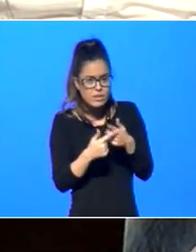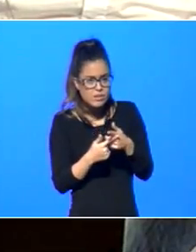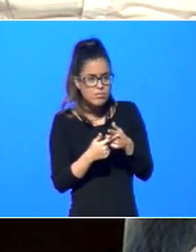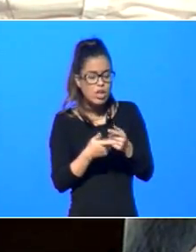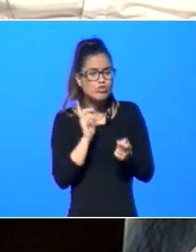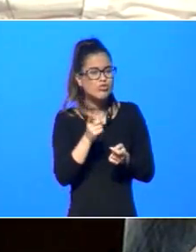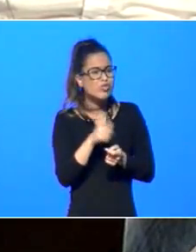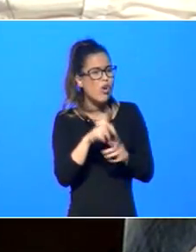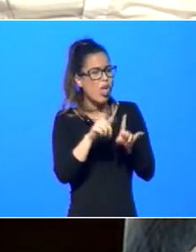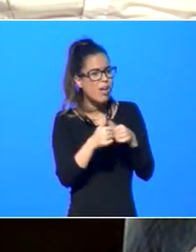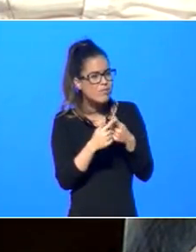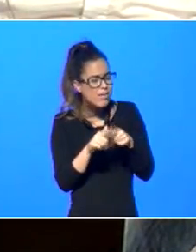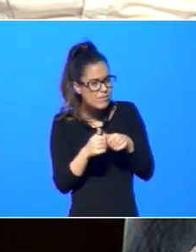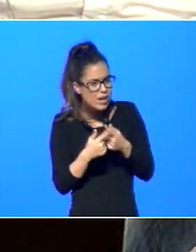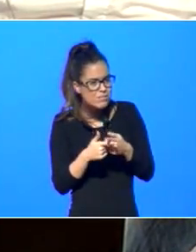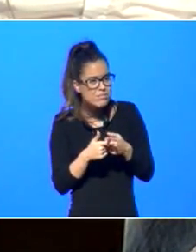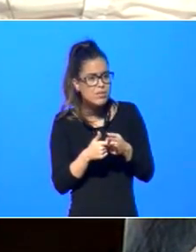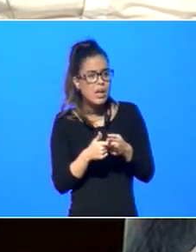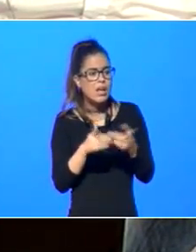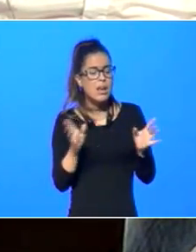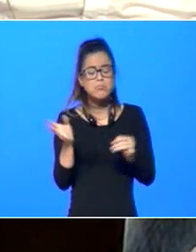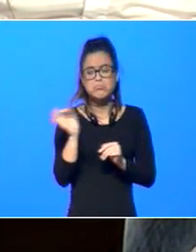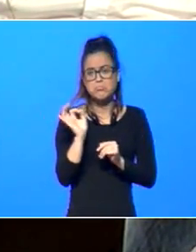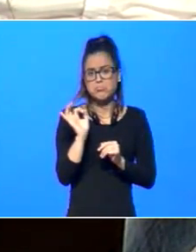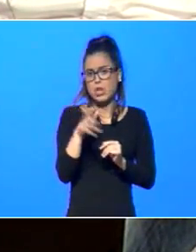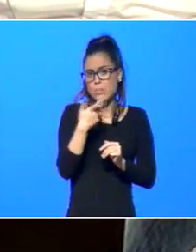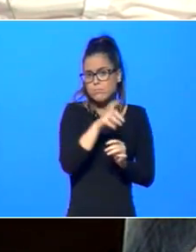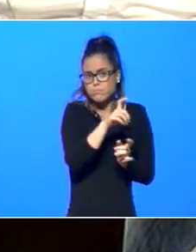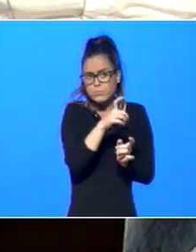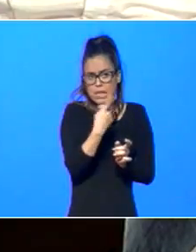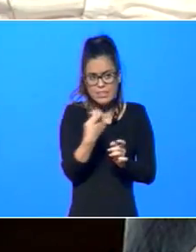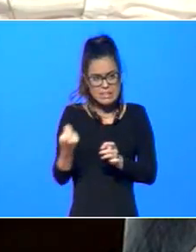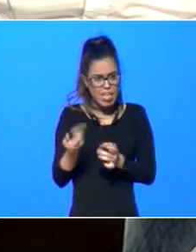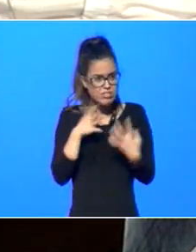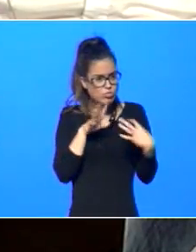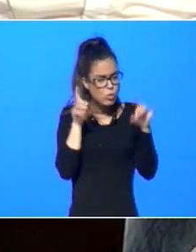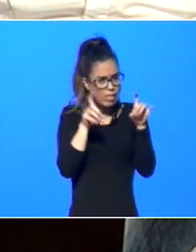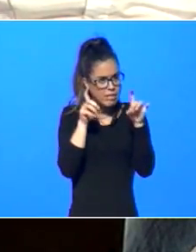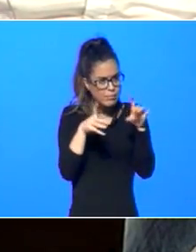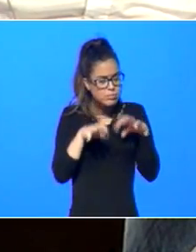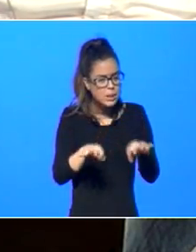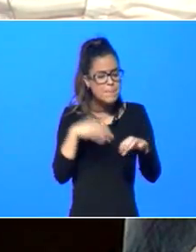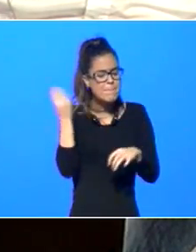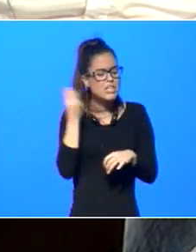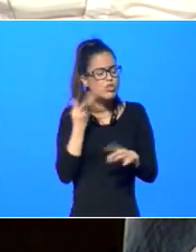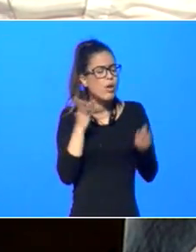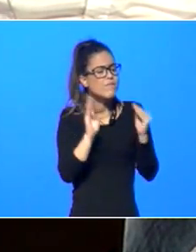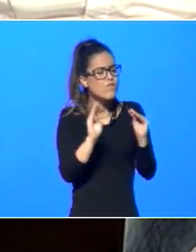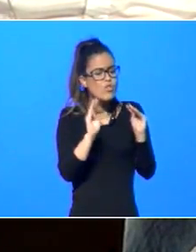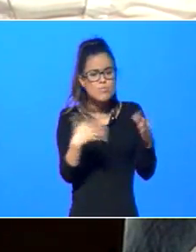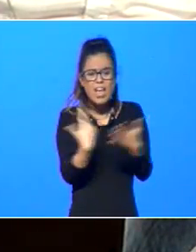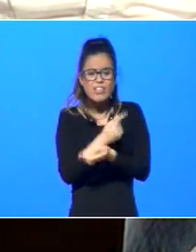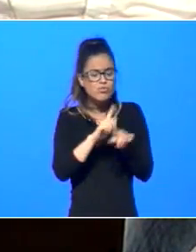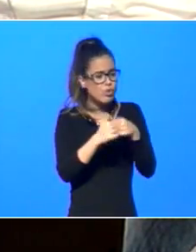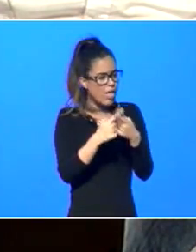familias de los alumnos con necesidades educativas especiales, de verdad. O sea, creo que hay que formar a todas las familias en este tema. Que creo